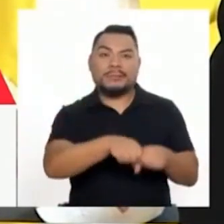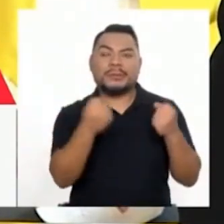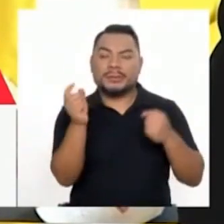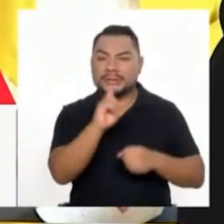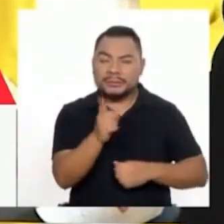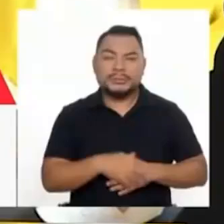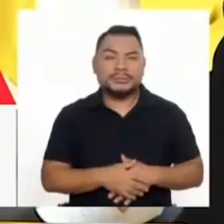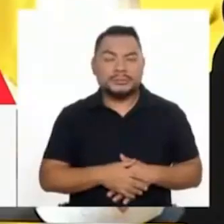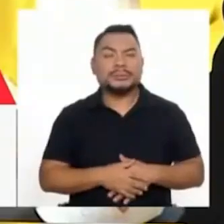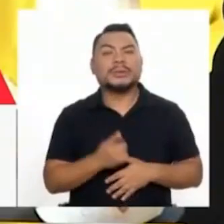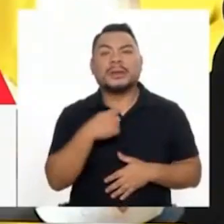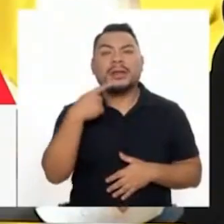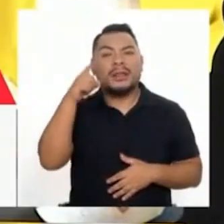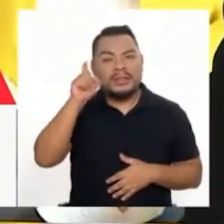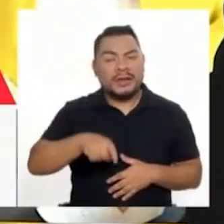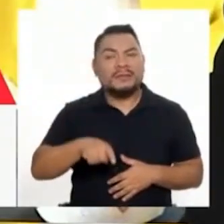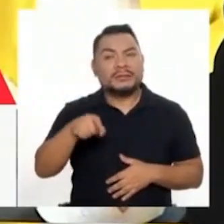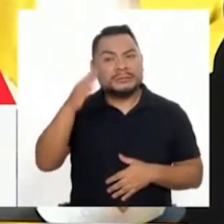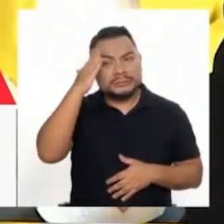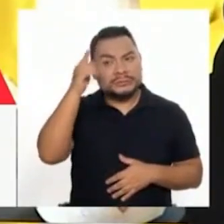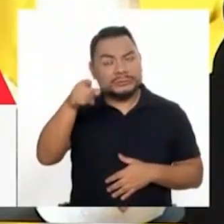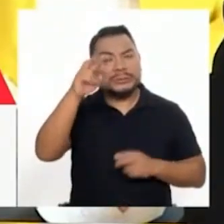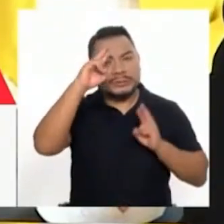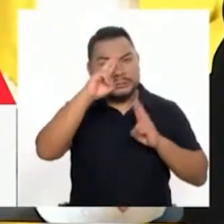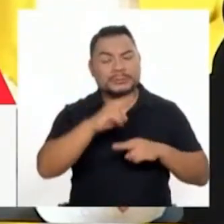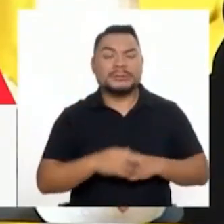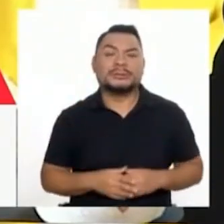Y tenemos que saber respetar.